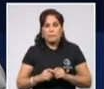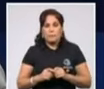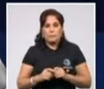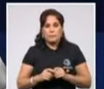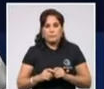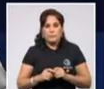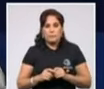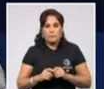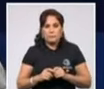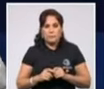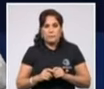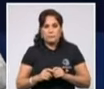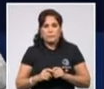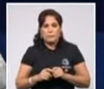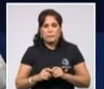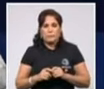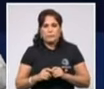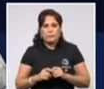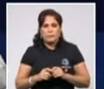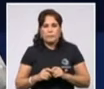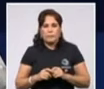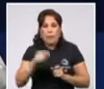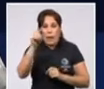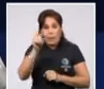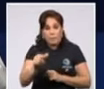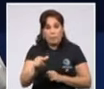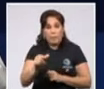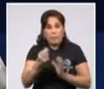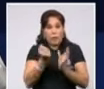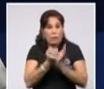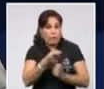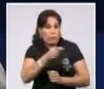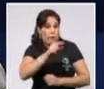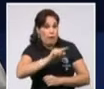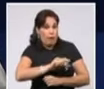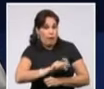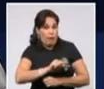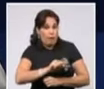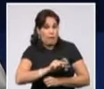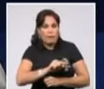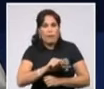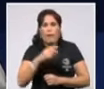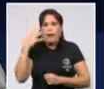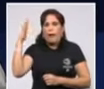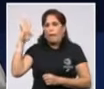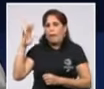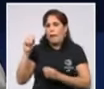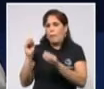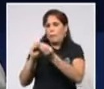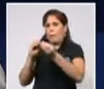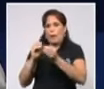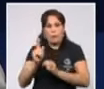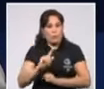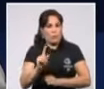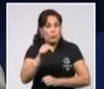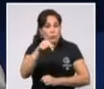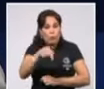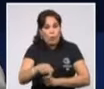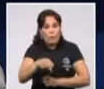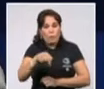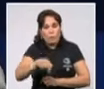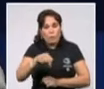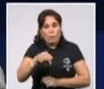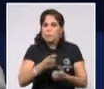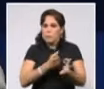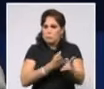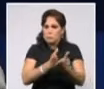infección. Ninguna de las personas diagnosticadas ayer tiene fuente de infección en el extranjero, por lo tanto se mantiene